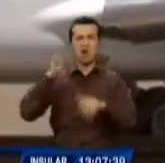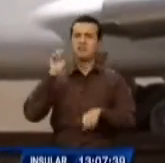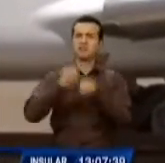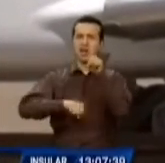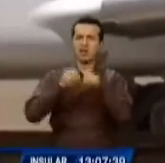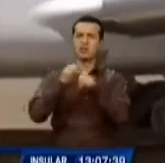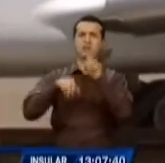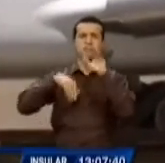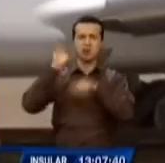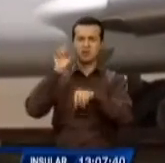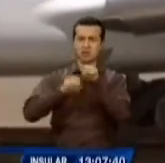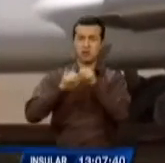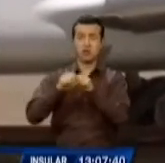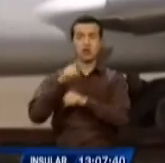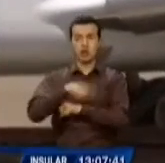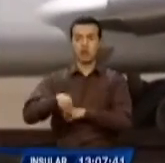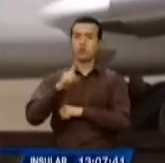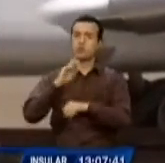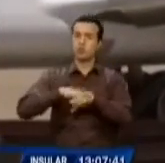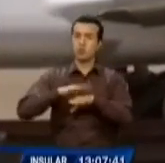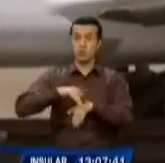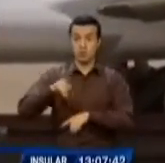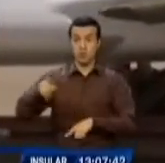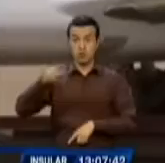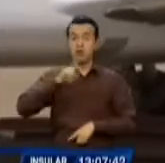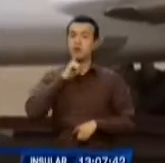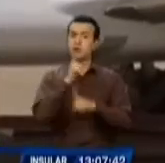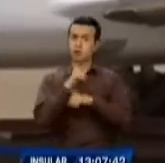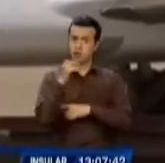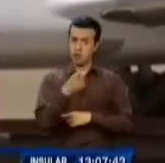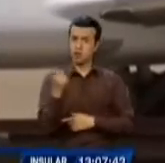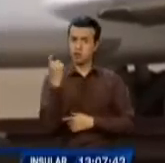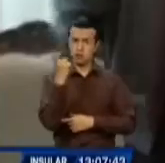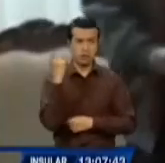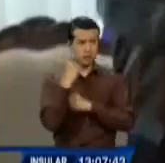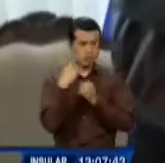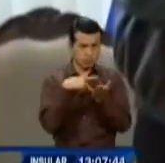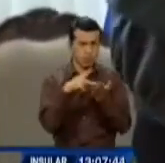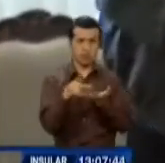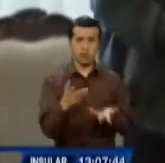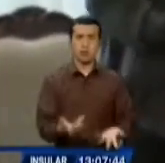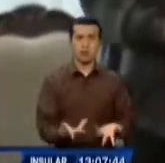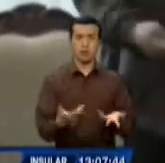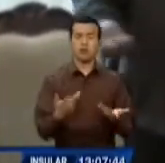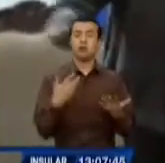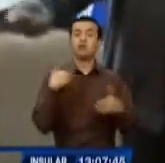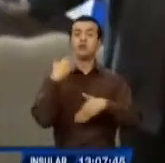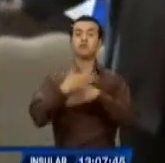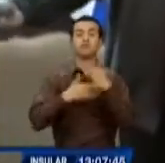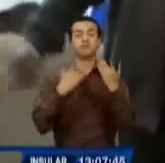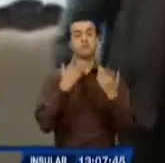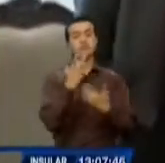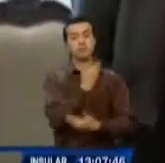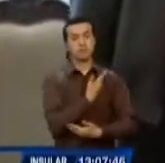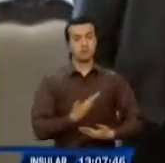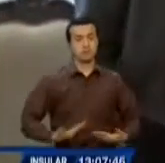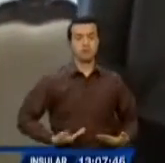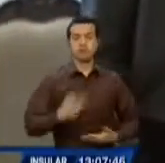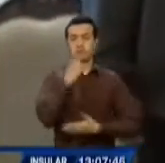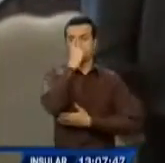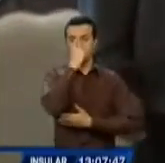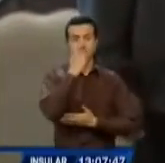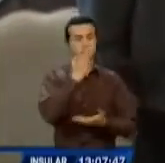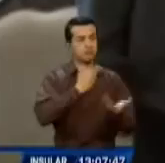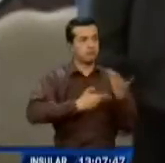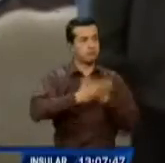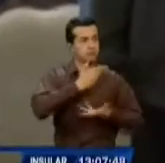el daño que se le ha hecho al planeta. Y esos países tendrían que pagar por ese daño. Luego mantuvo un encuentro bilateral con su homólogo Evo